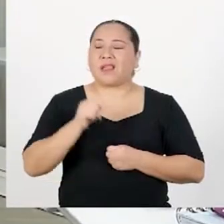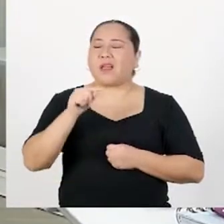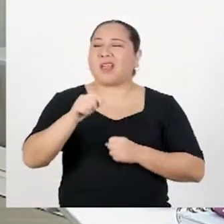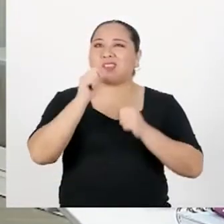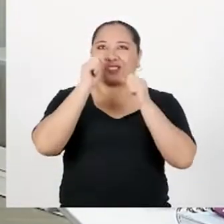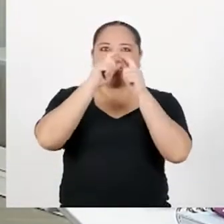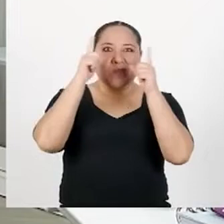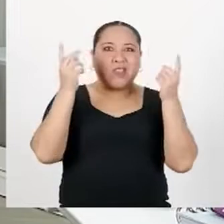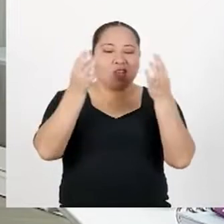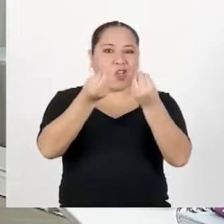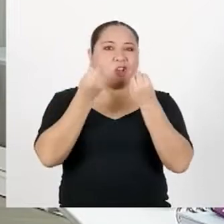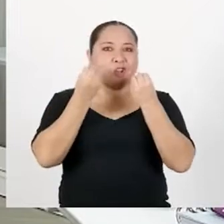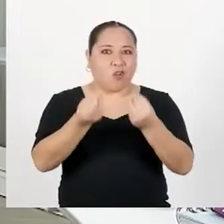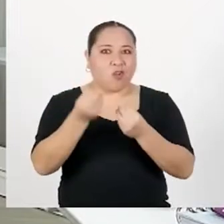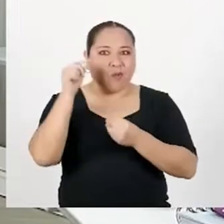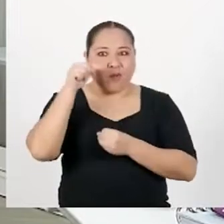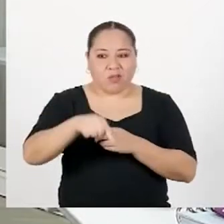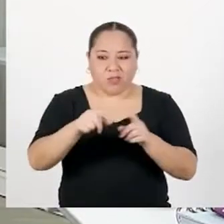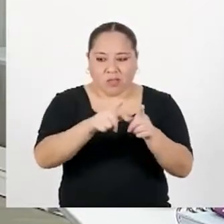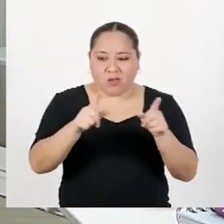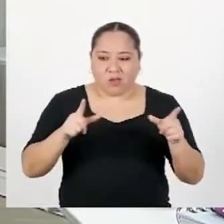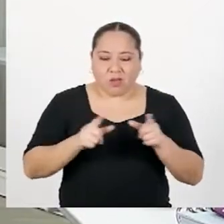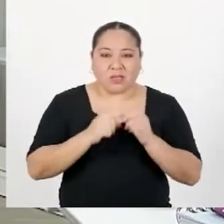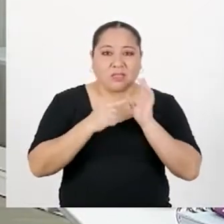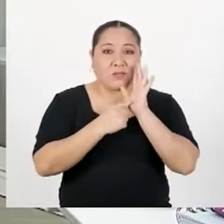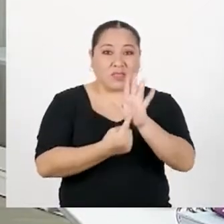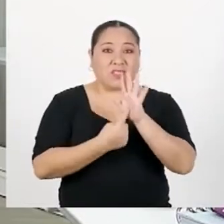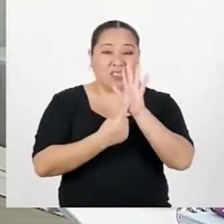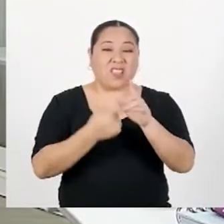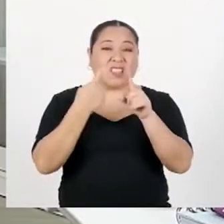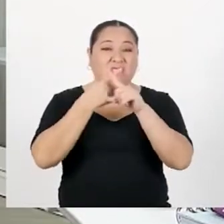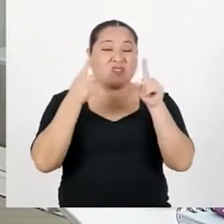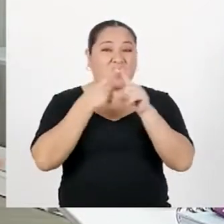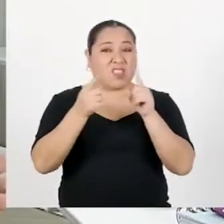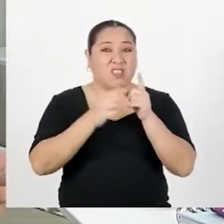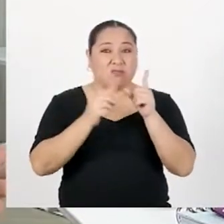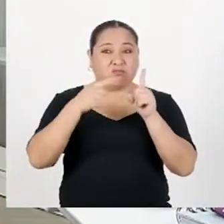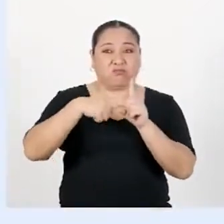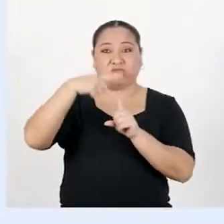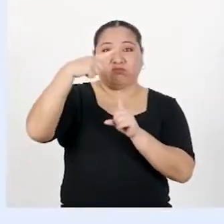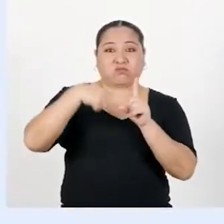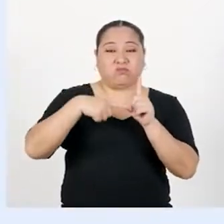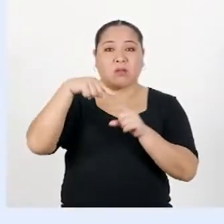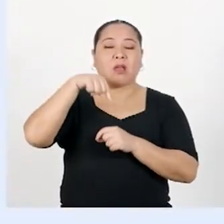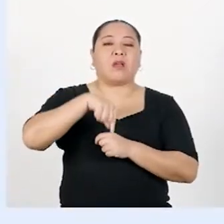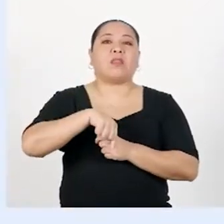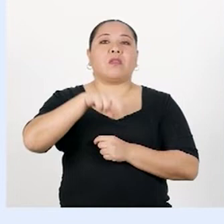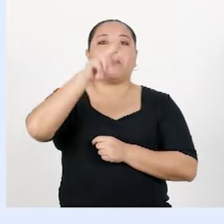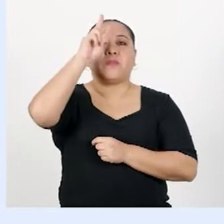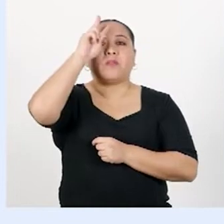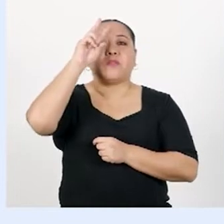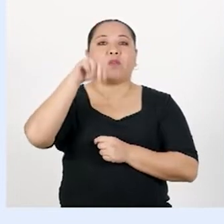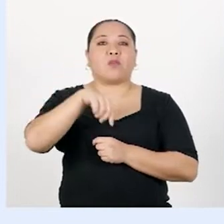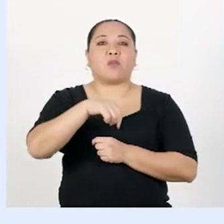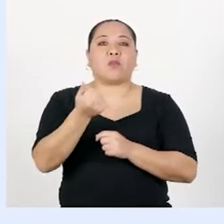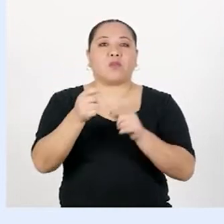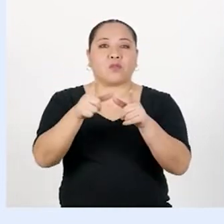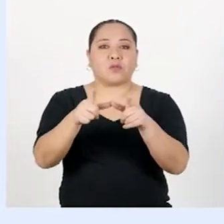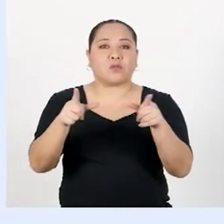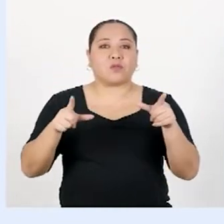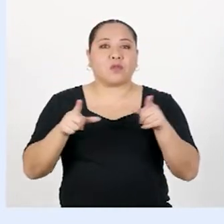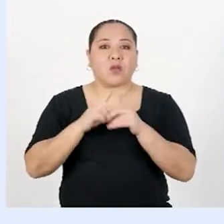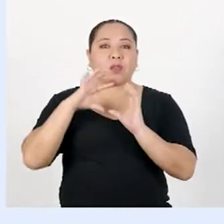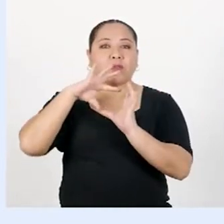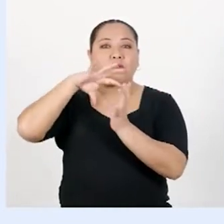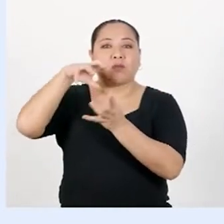Es increíble cómo en nuestro territorio se presentan diferentes temperaturas. En el Perú y otros